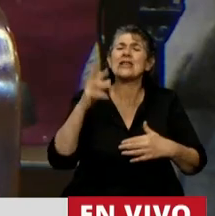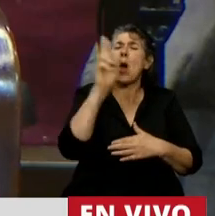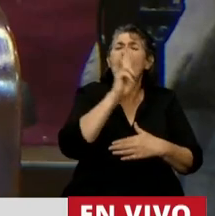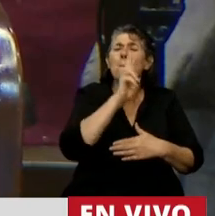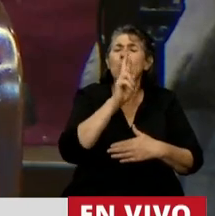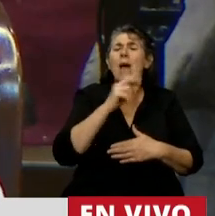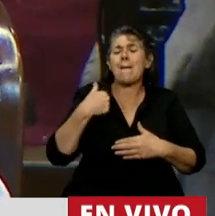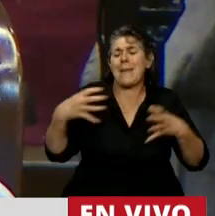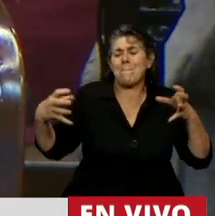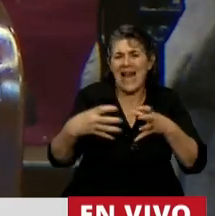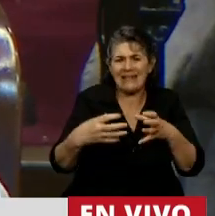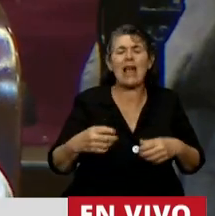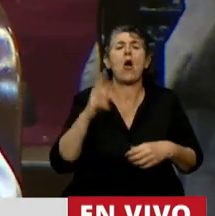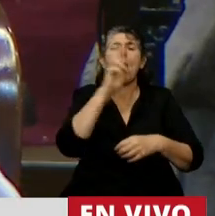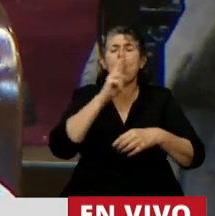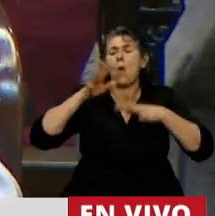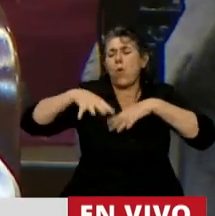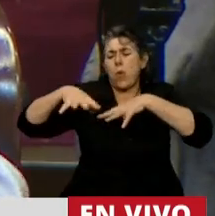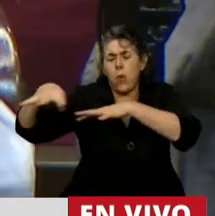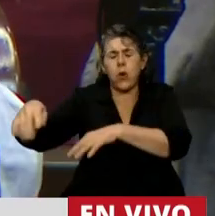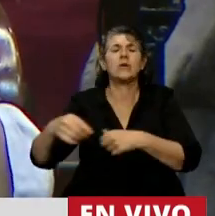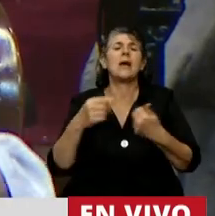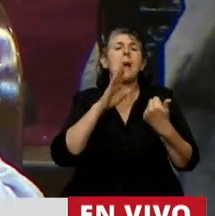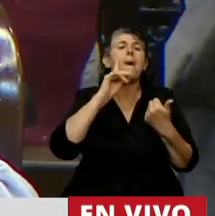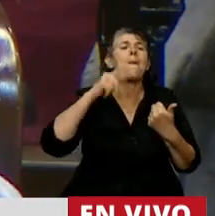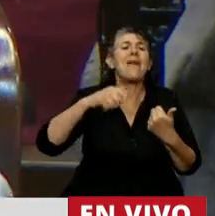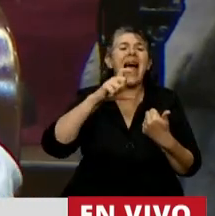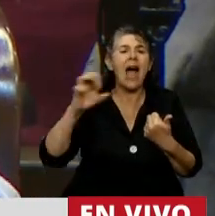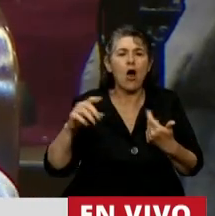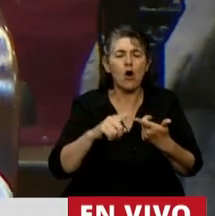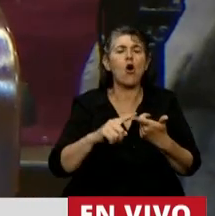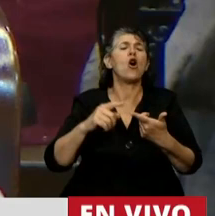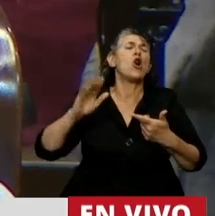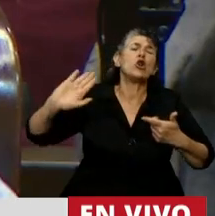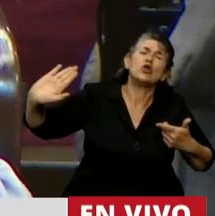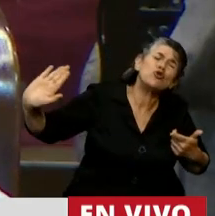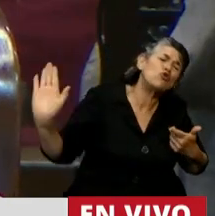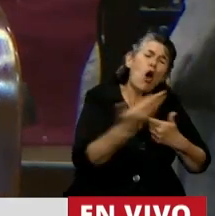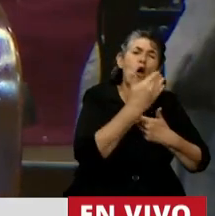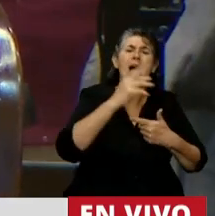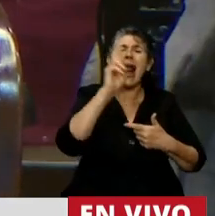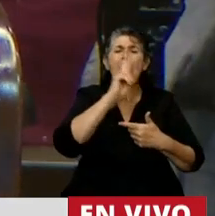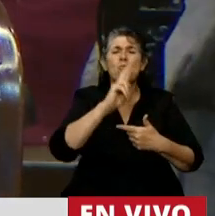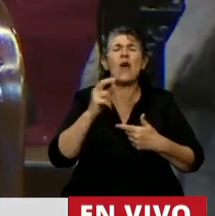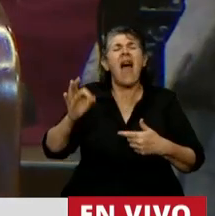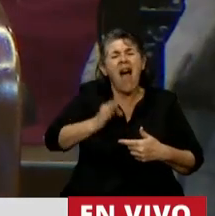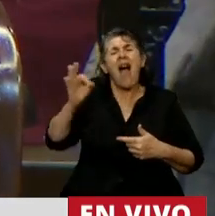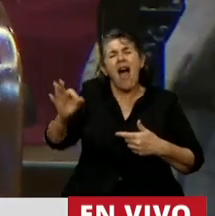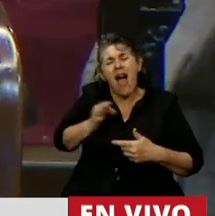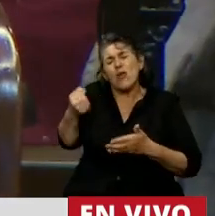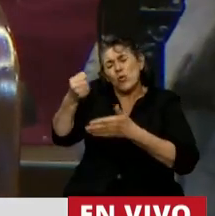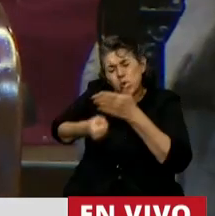mi partido, María Luisa Storani, Mabel Bianco, Lila Puig, en ellas tres, todas las mujeres que a través de tantos años han llevado